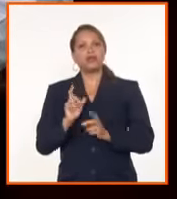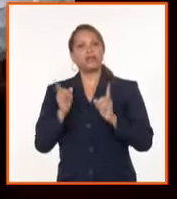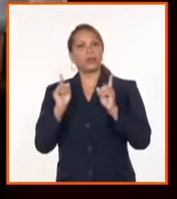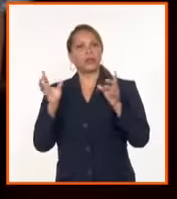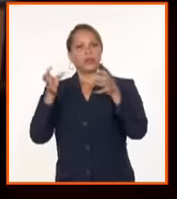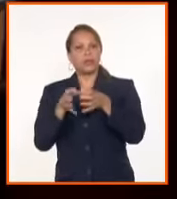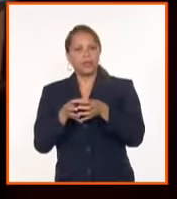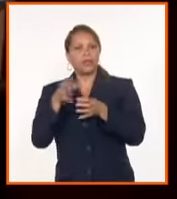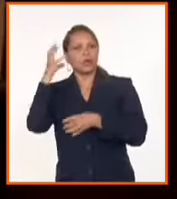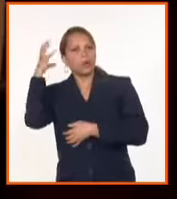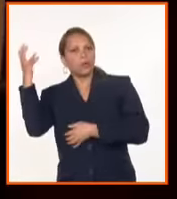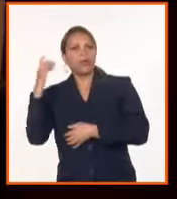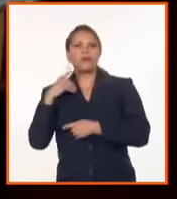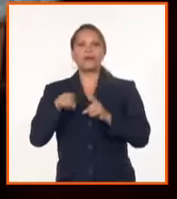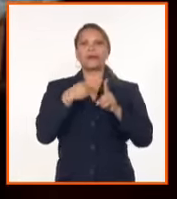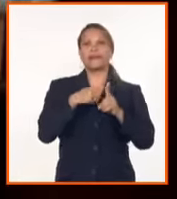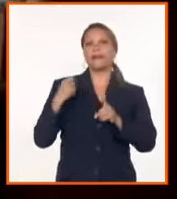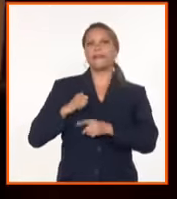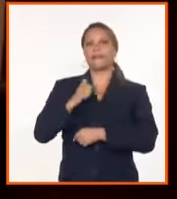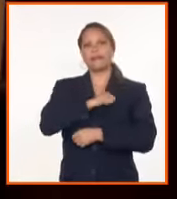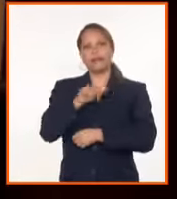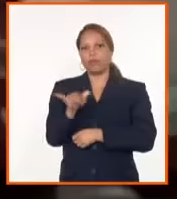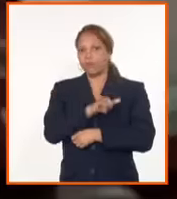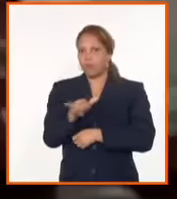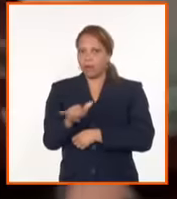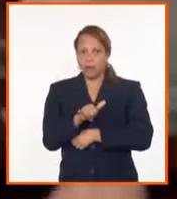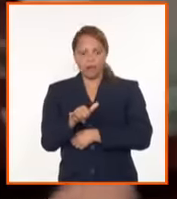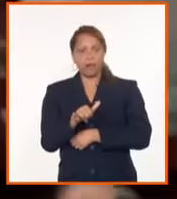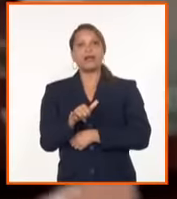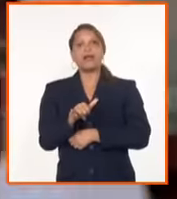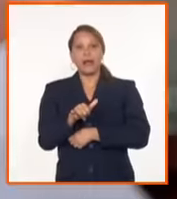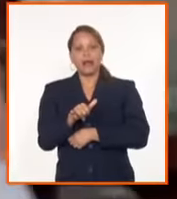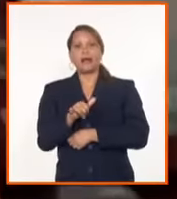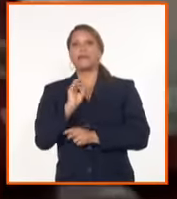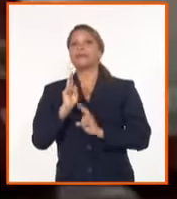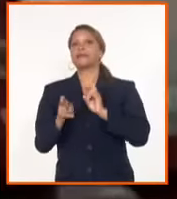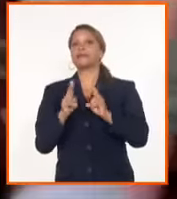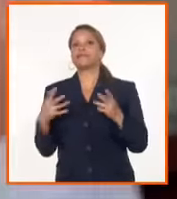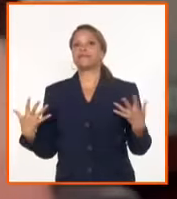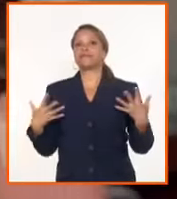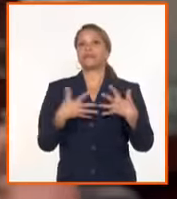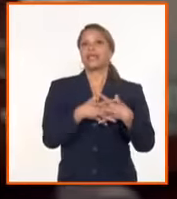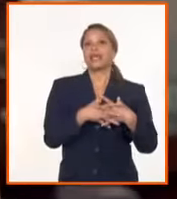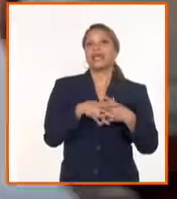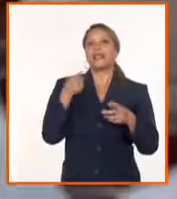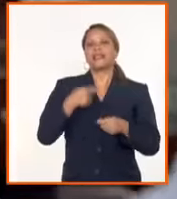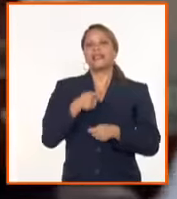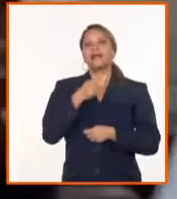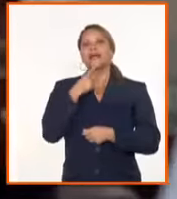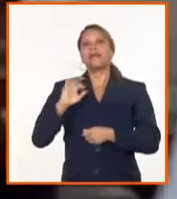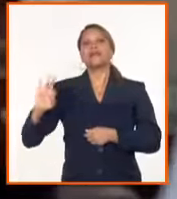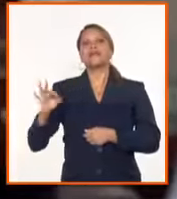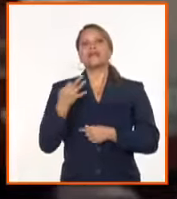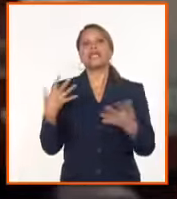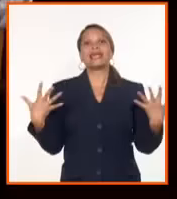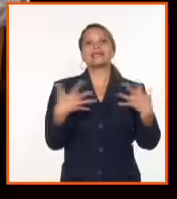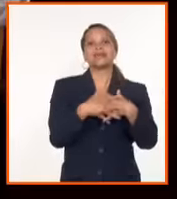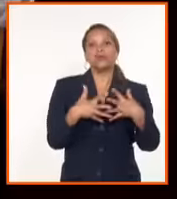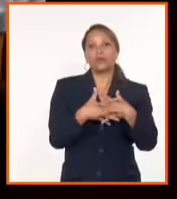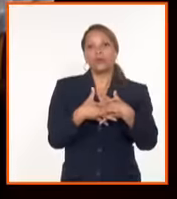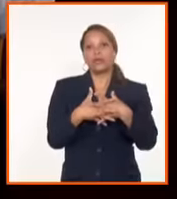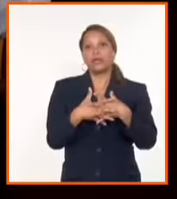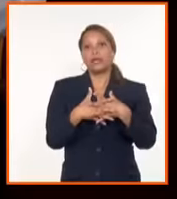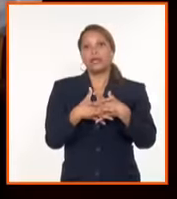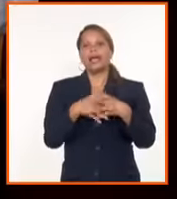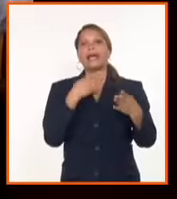estatal. Y vamos a ordenar también las adecuadas relaciones que tienen que existir o perfeccionar las relaciones que tienen que existir entre